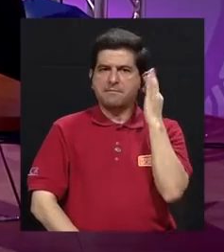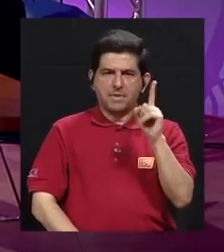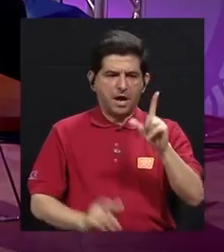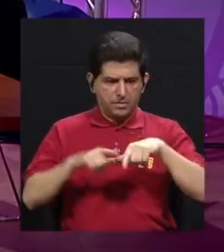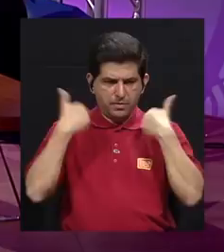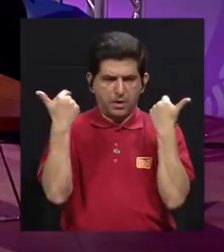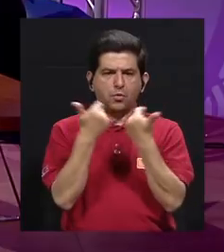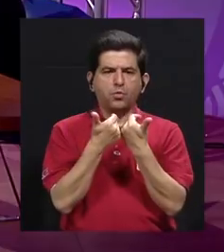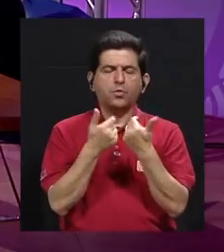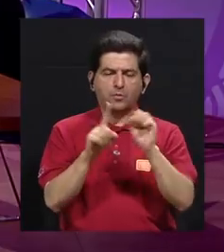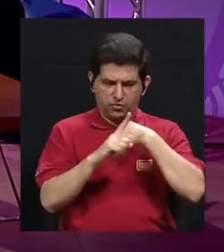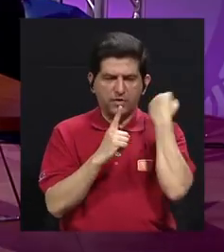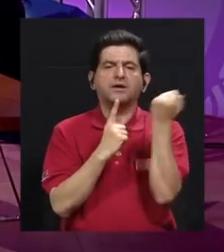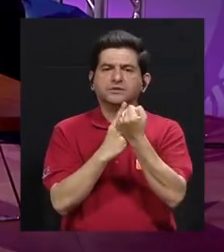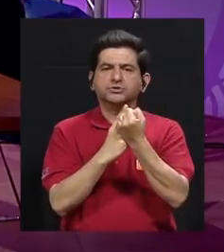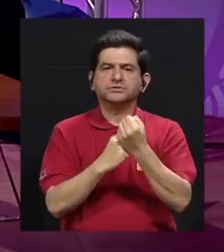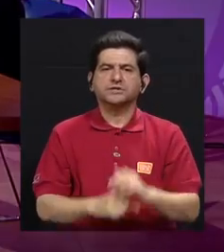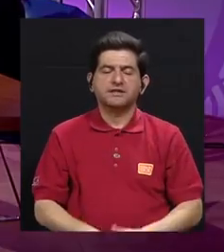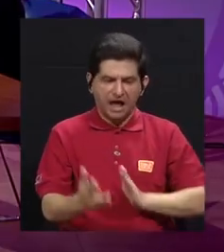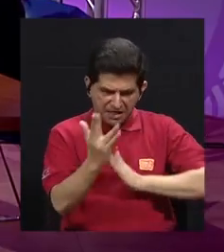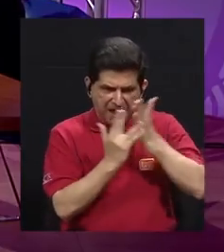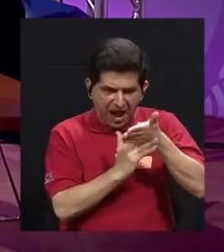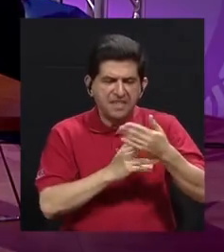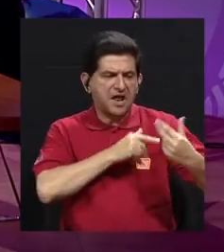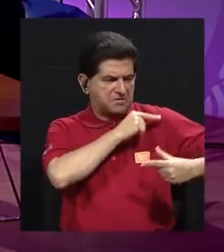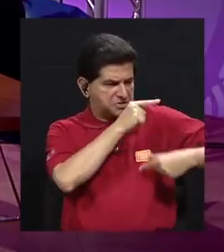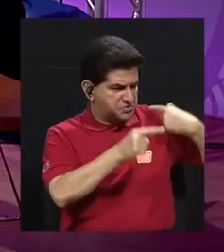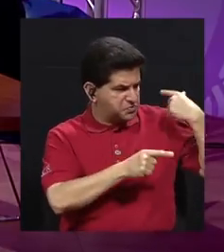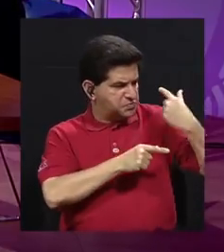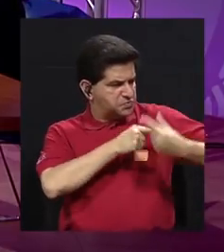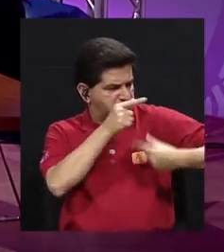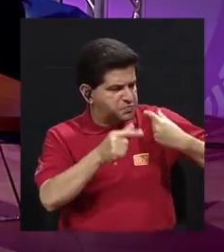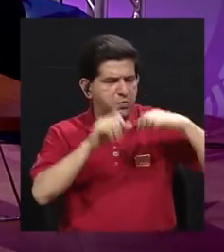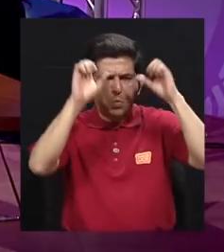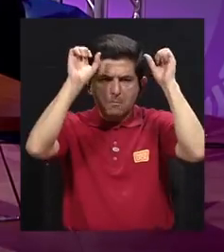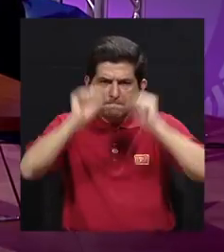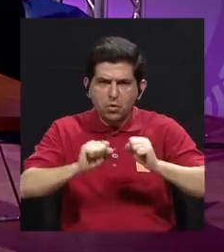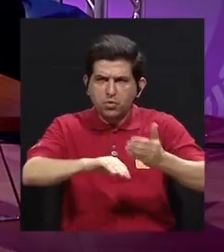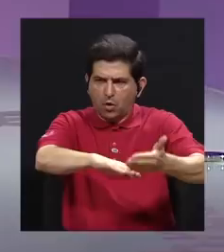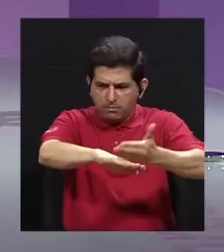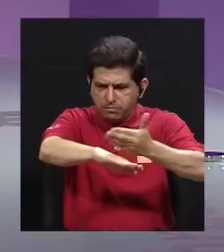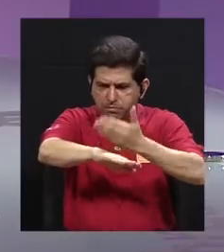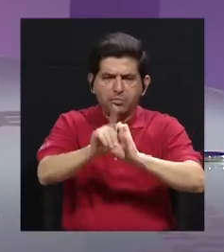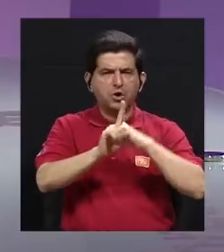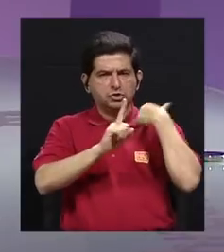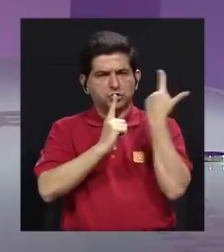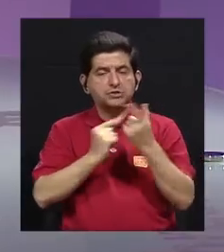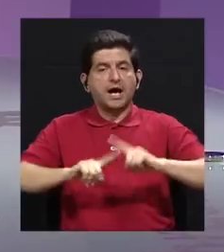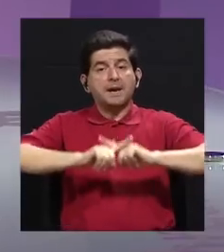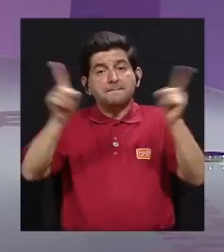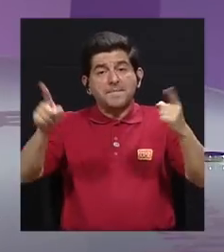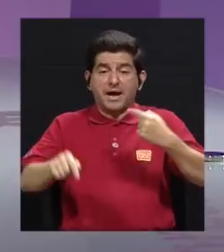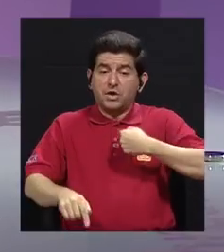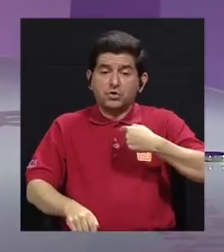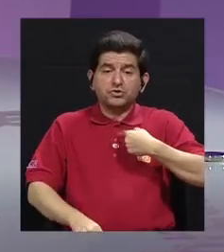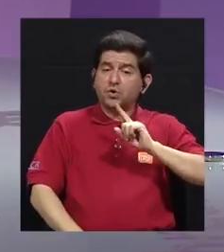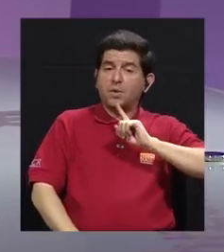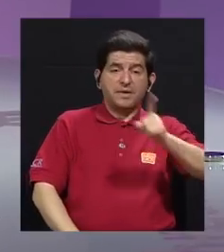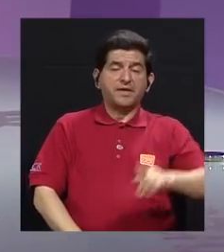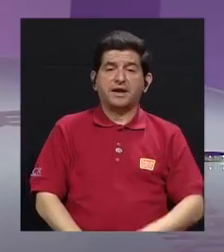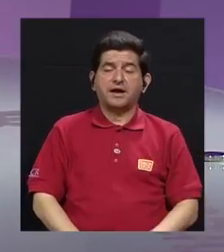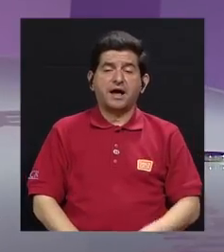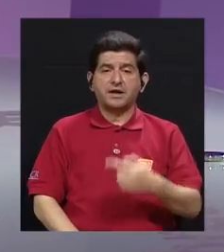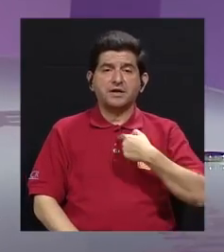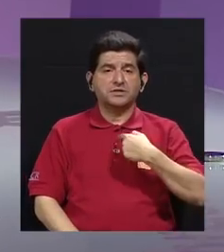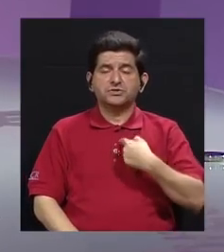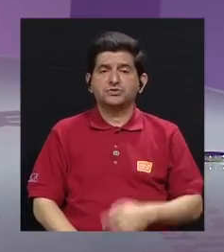miembro, digamos, de una parte de esa sociedad que a través de las generaciones logró un ascenso social, pero bueno, yo